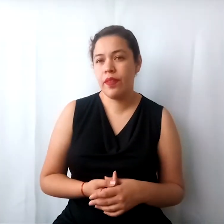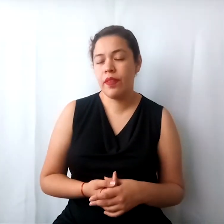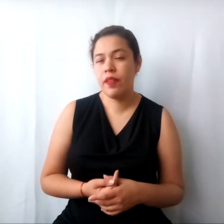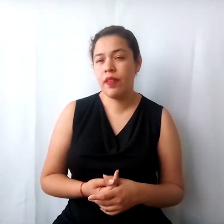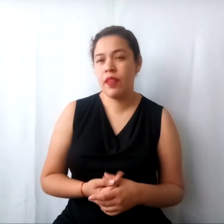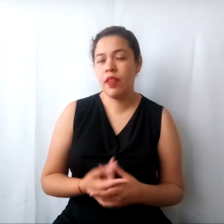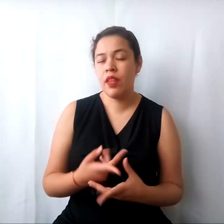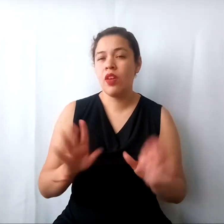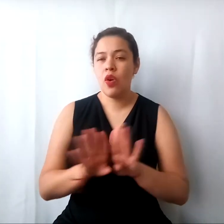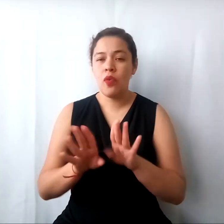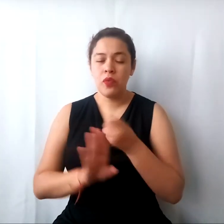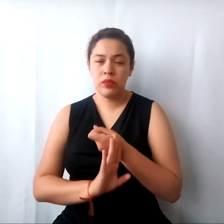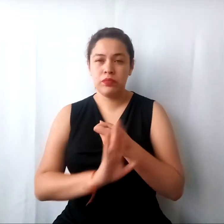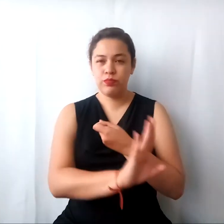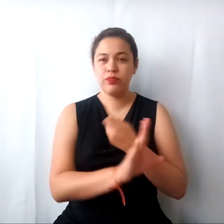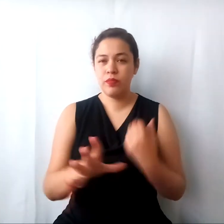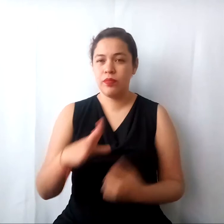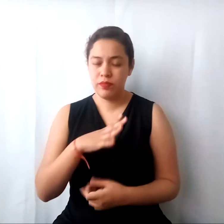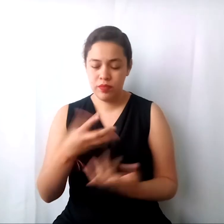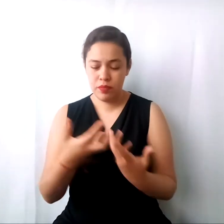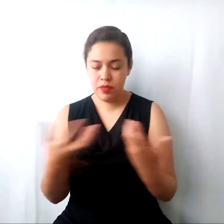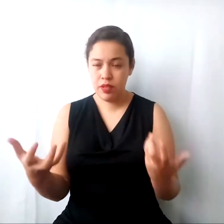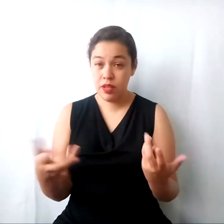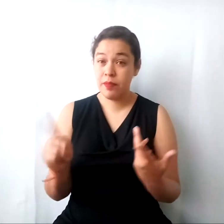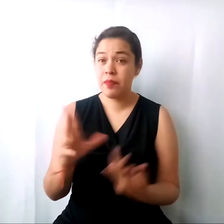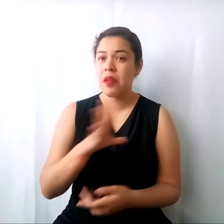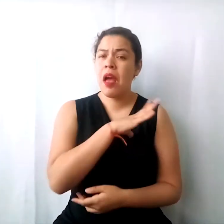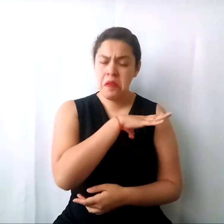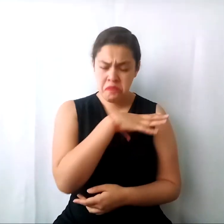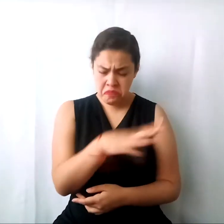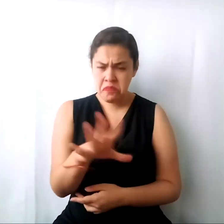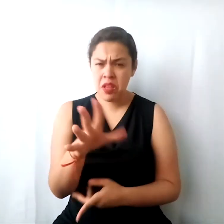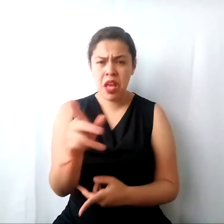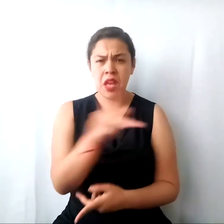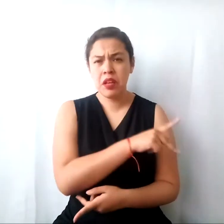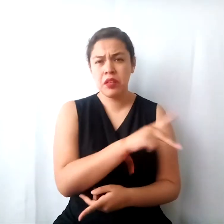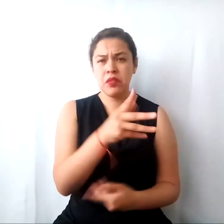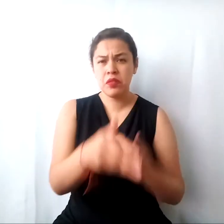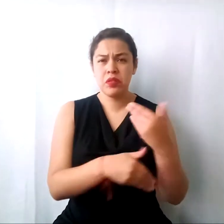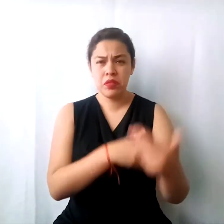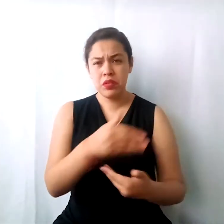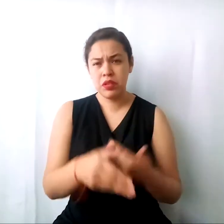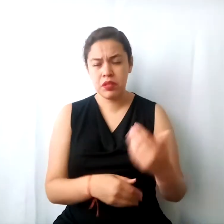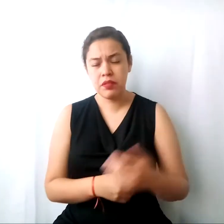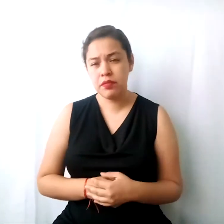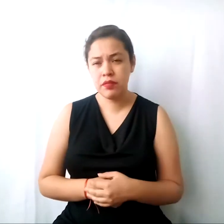quedarían excluidos, pero en general, pues prácticamente todos los servicios.